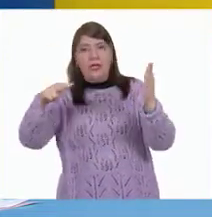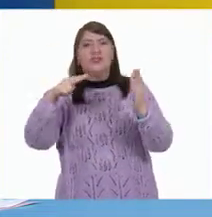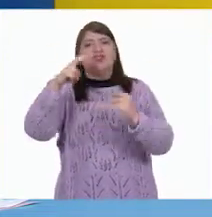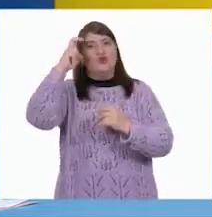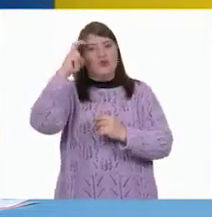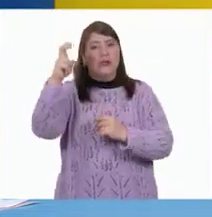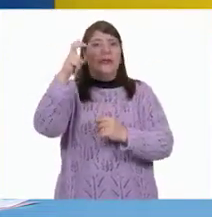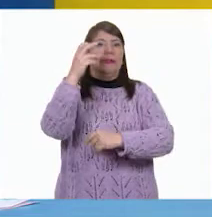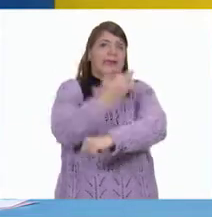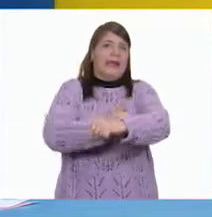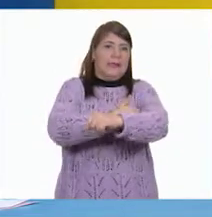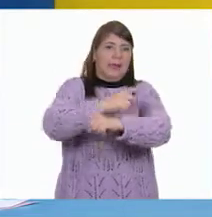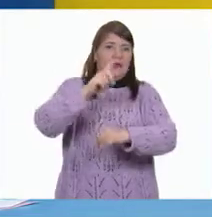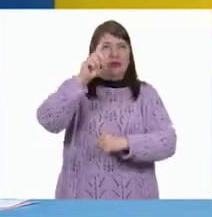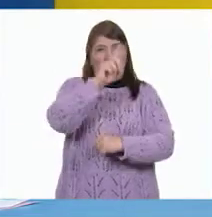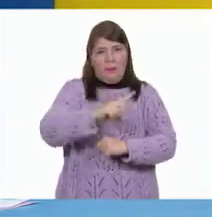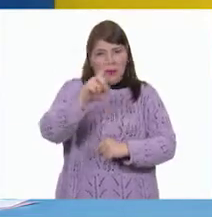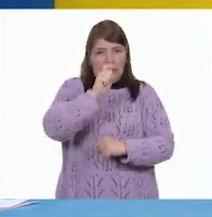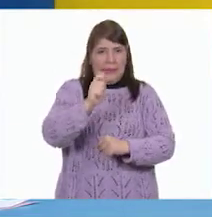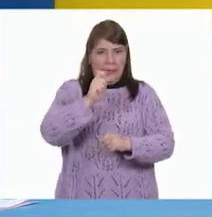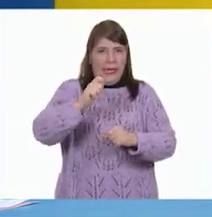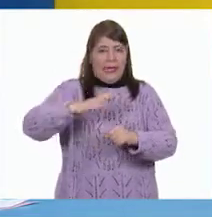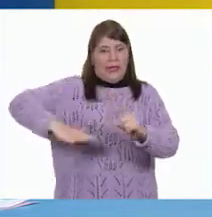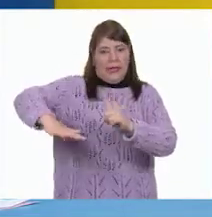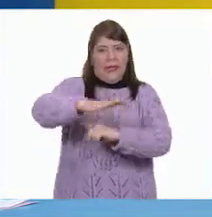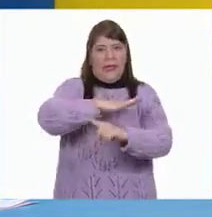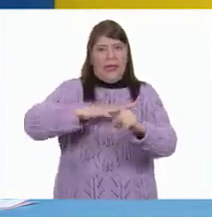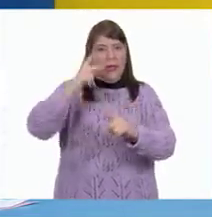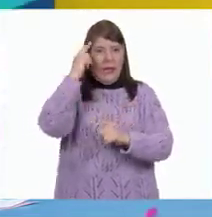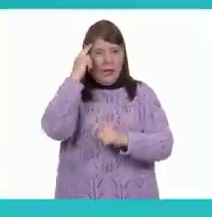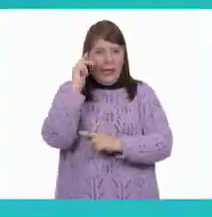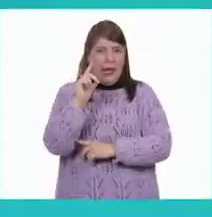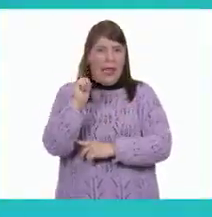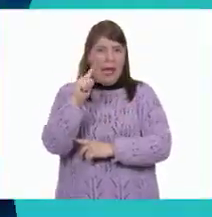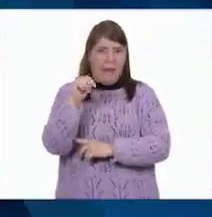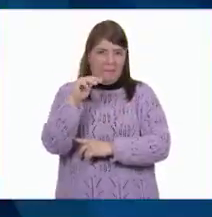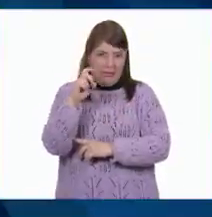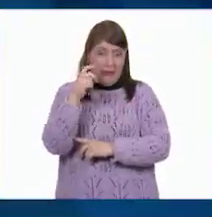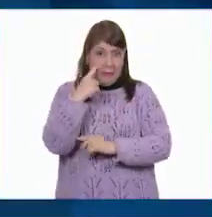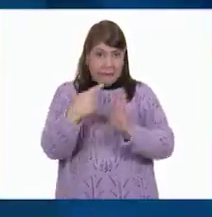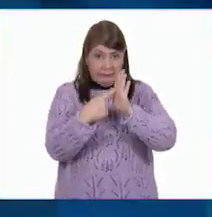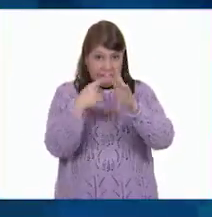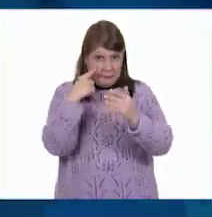Alameda. Él pintó esto. Conozcamos este mural.